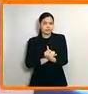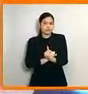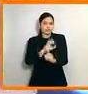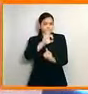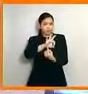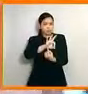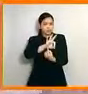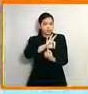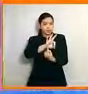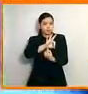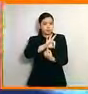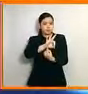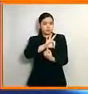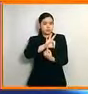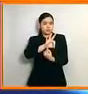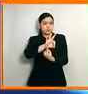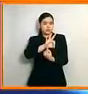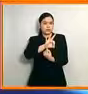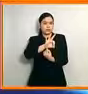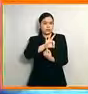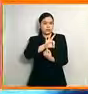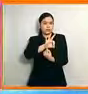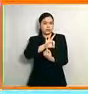9. Segundo dígito,